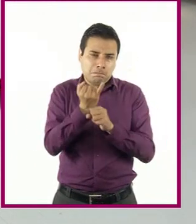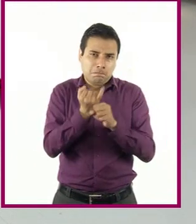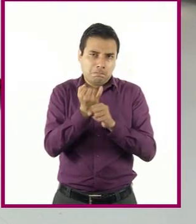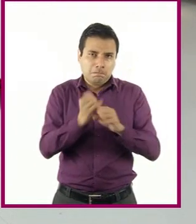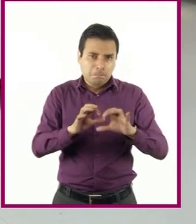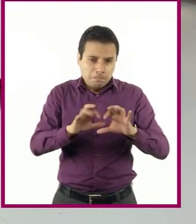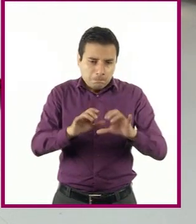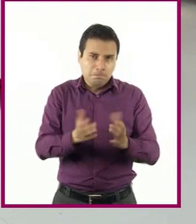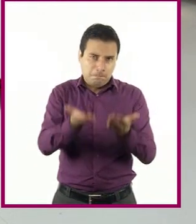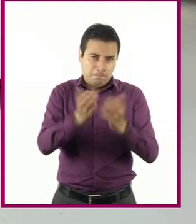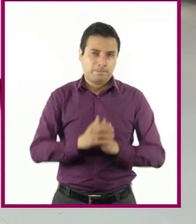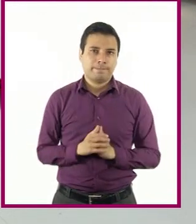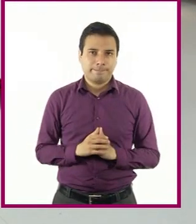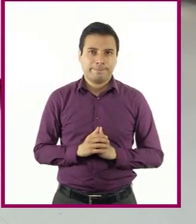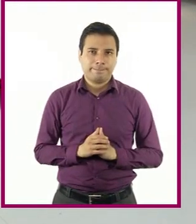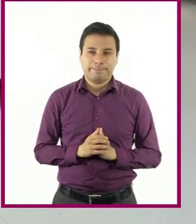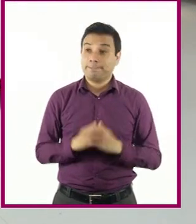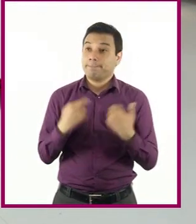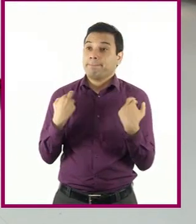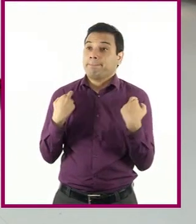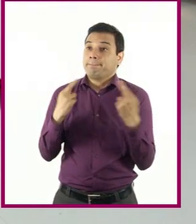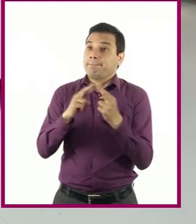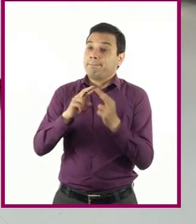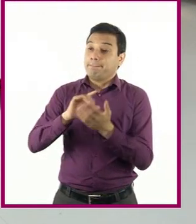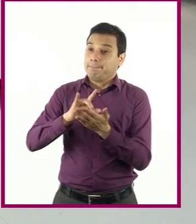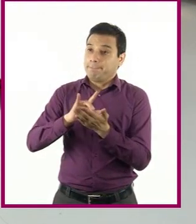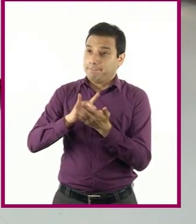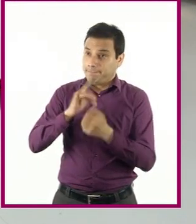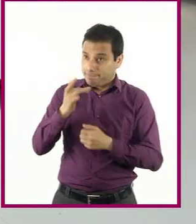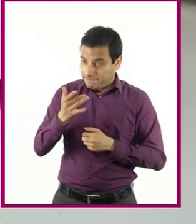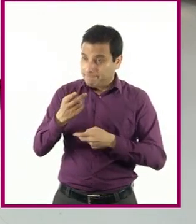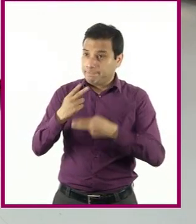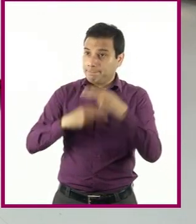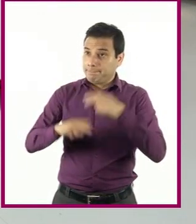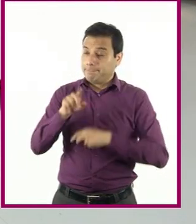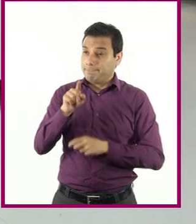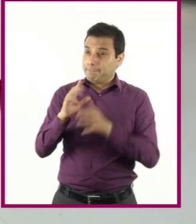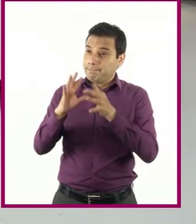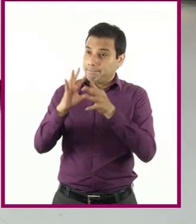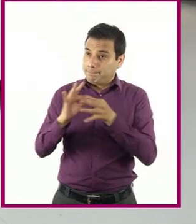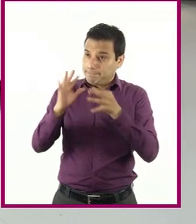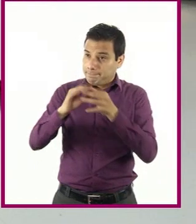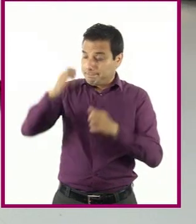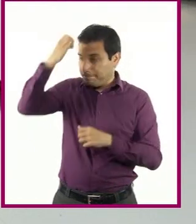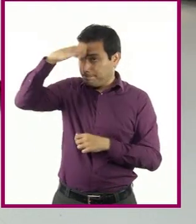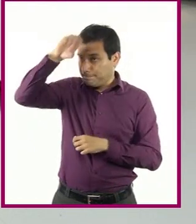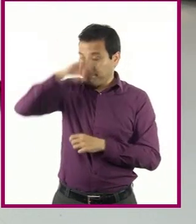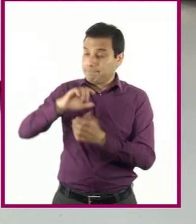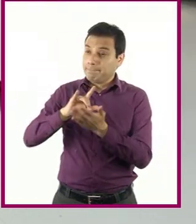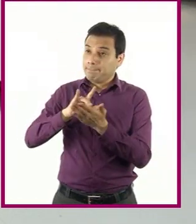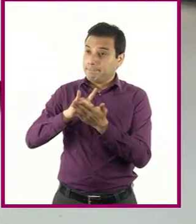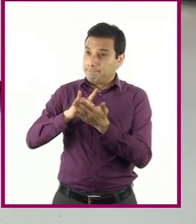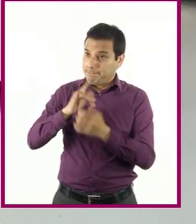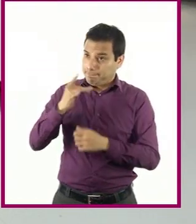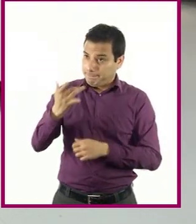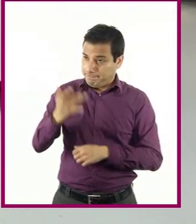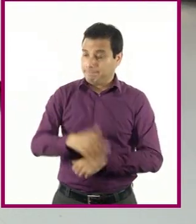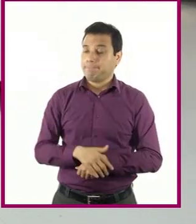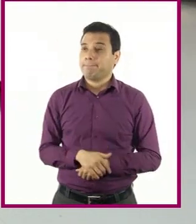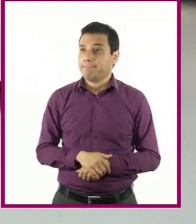historietas. Maestro David, muchas gracias por acompañarnos y compartir tu conocimiento con nuestros